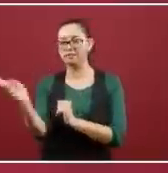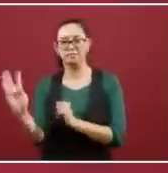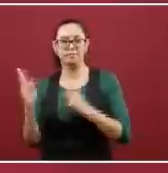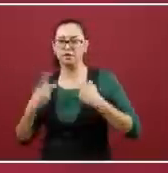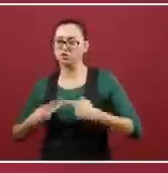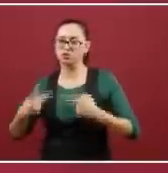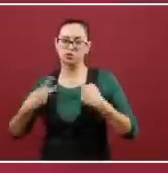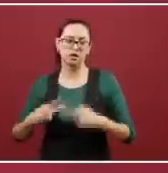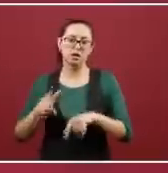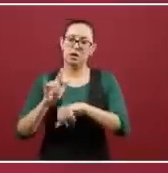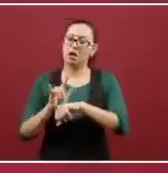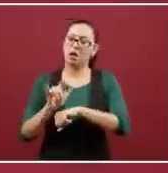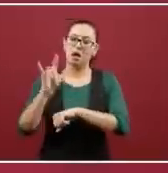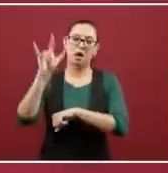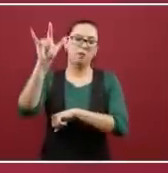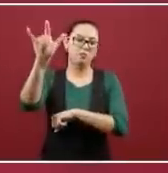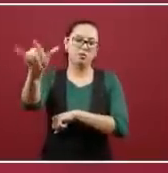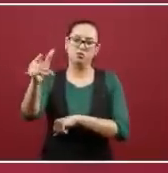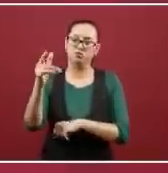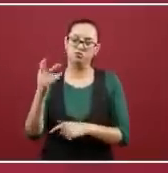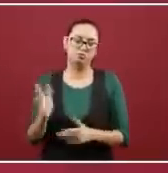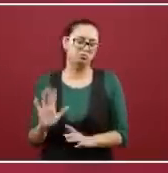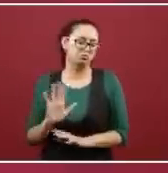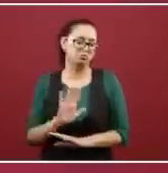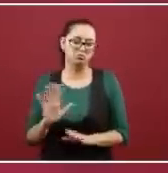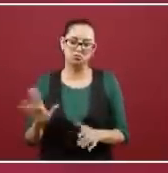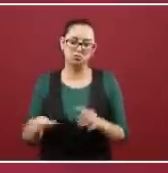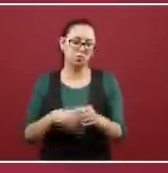Cuando se requiera ir